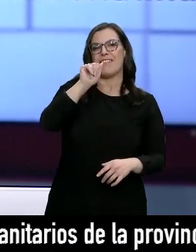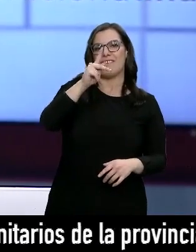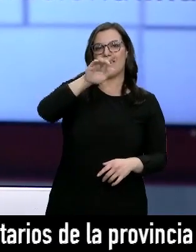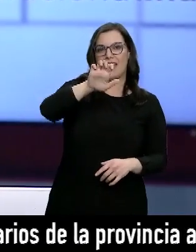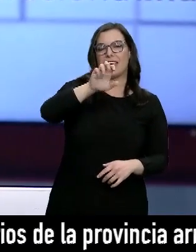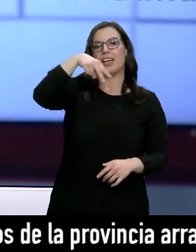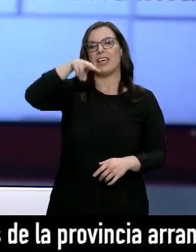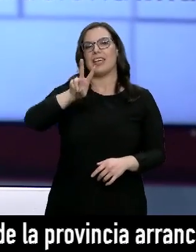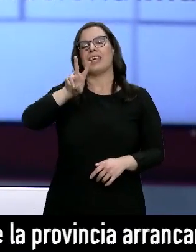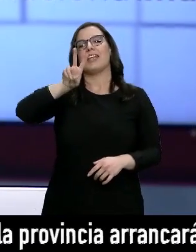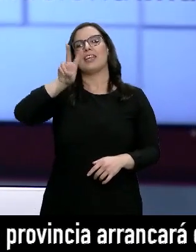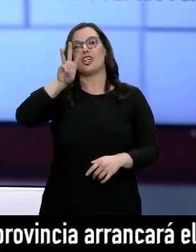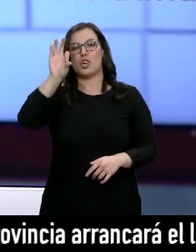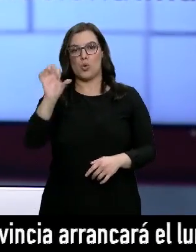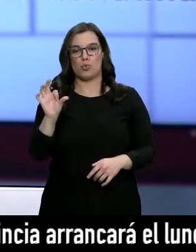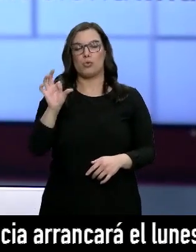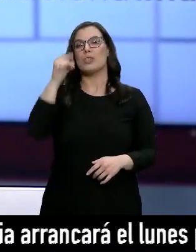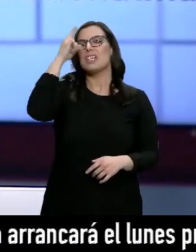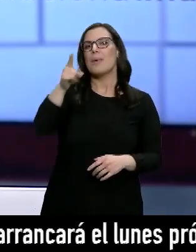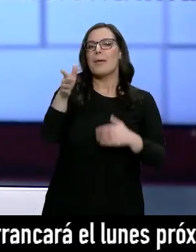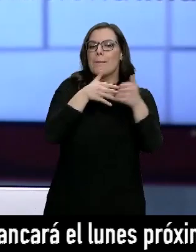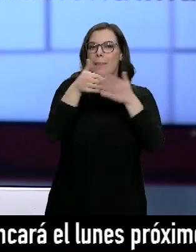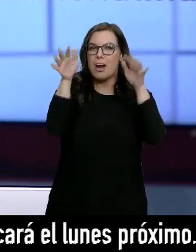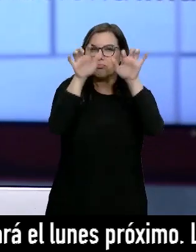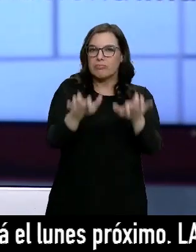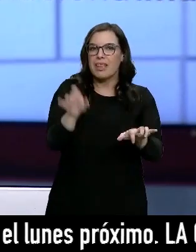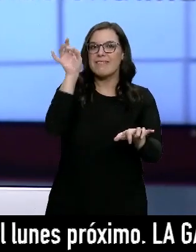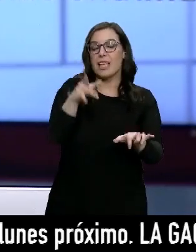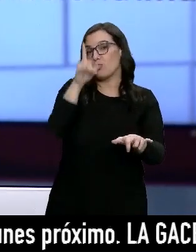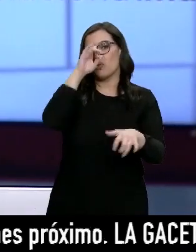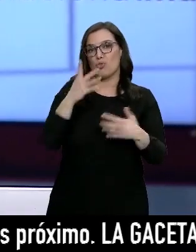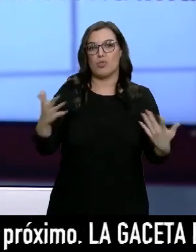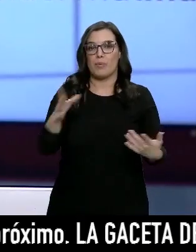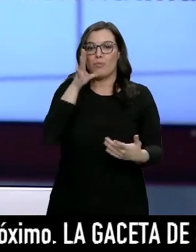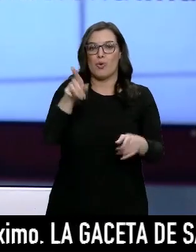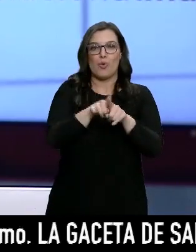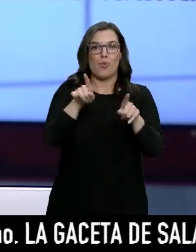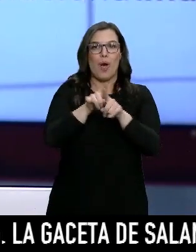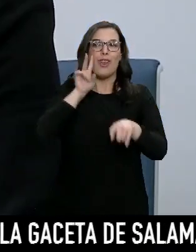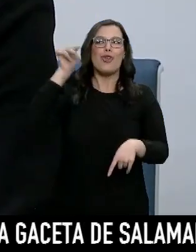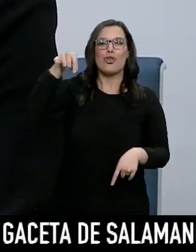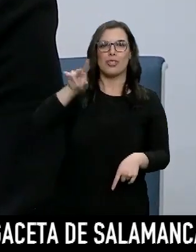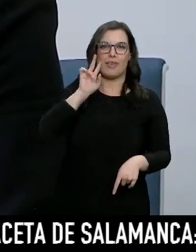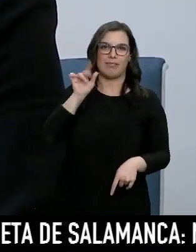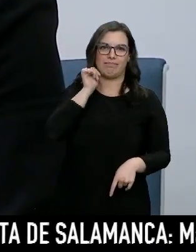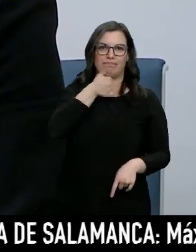incrementado y es difícil identificar a los autores que se esconden en el anonimato de las redes sociales.